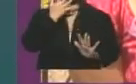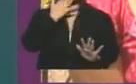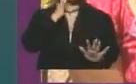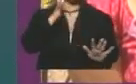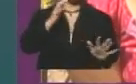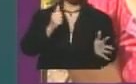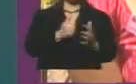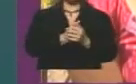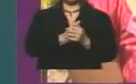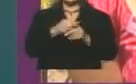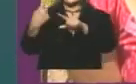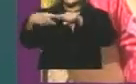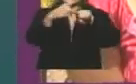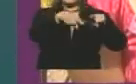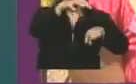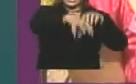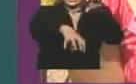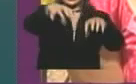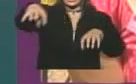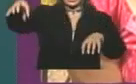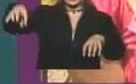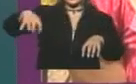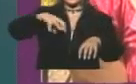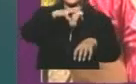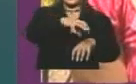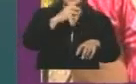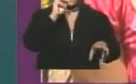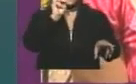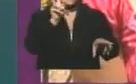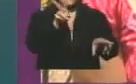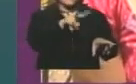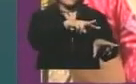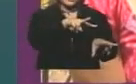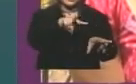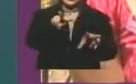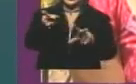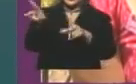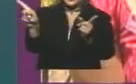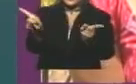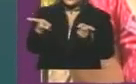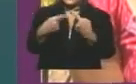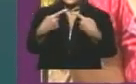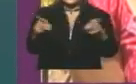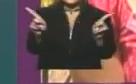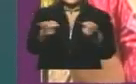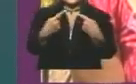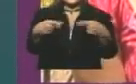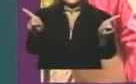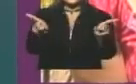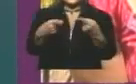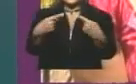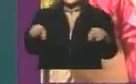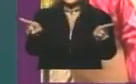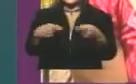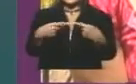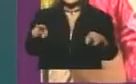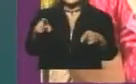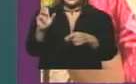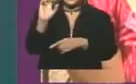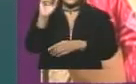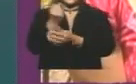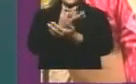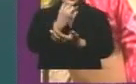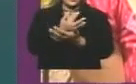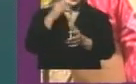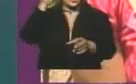menos en los diferentes estados, pues podemos apreciar la música venezolana en Guárico,